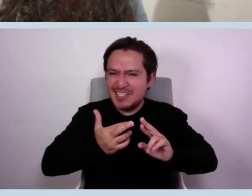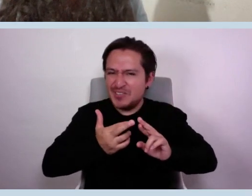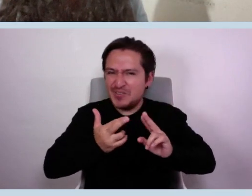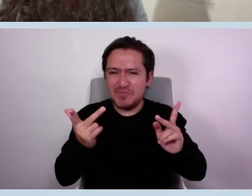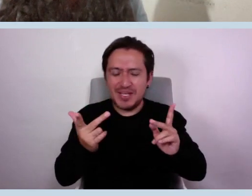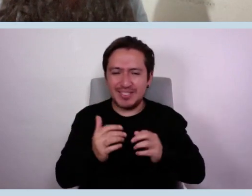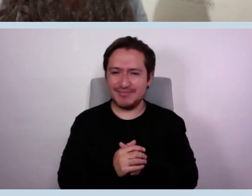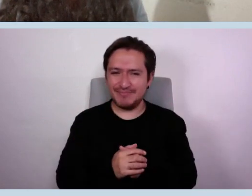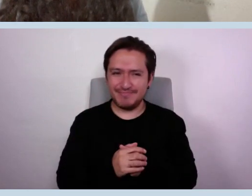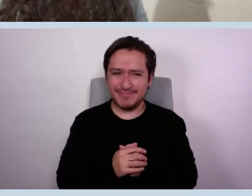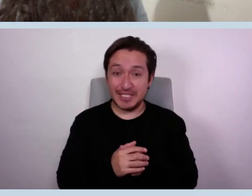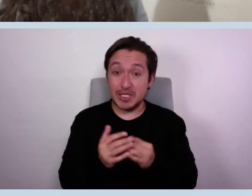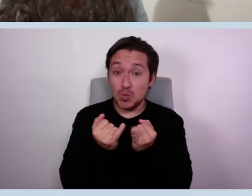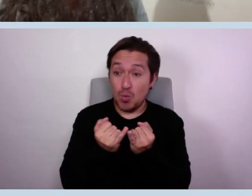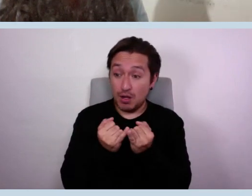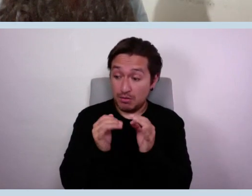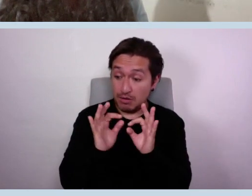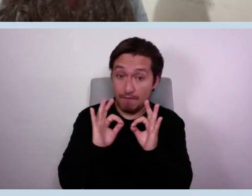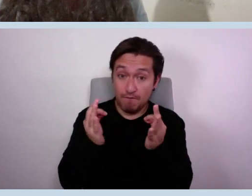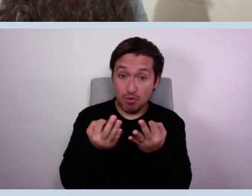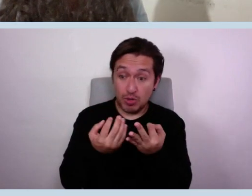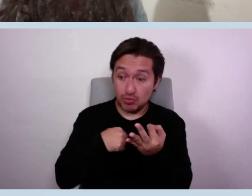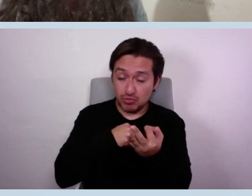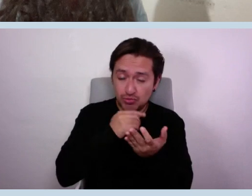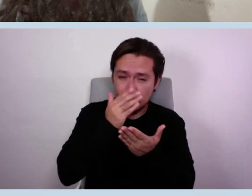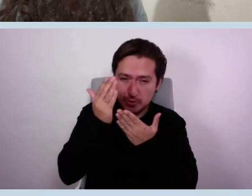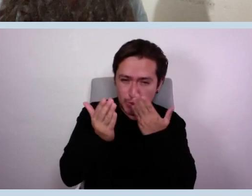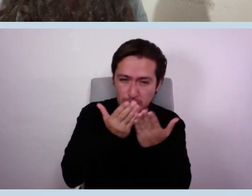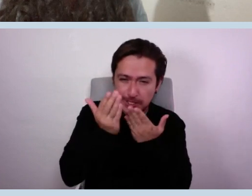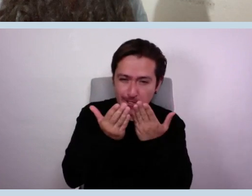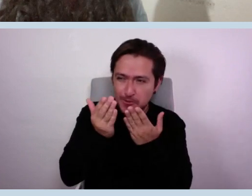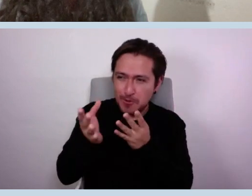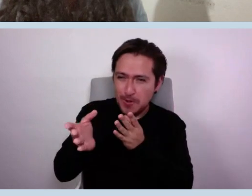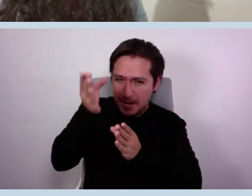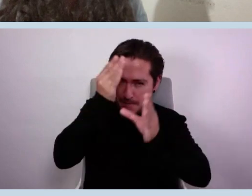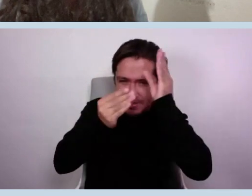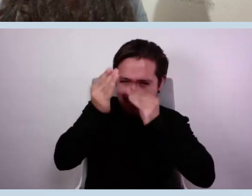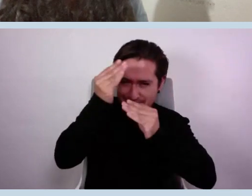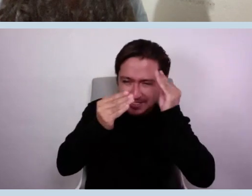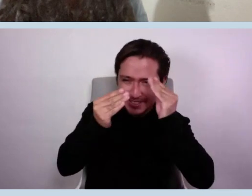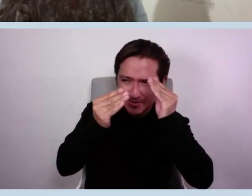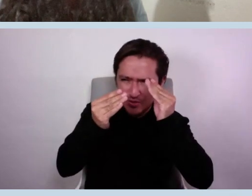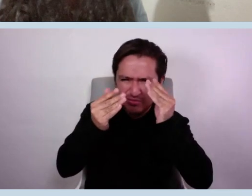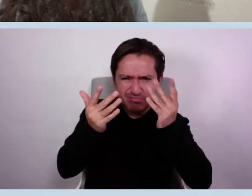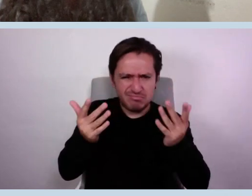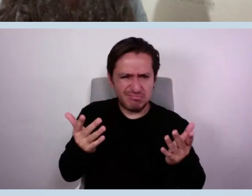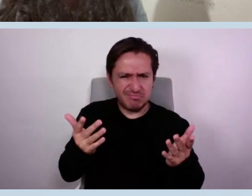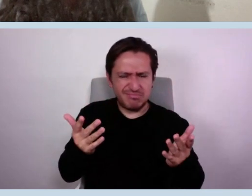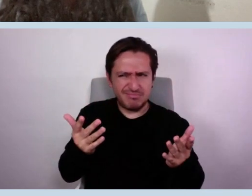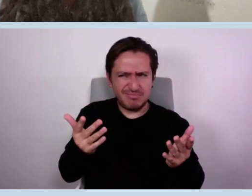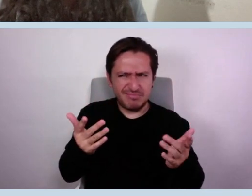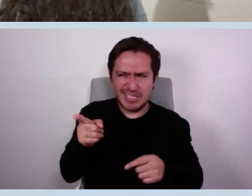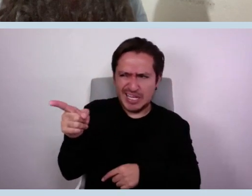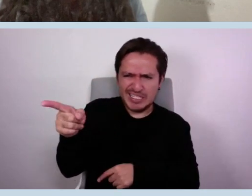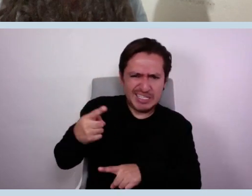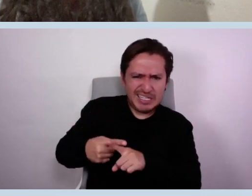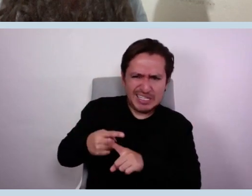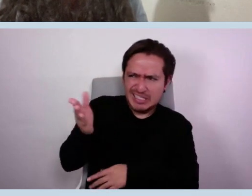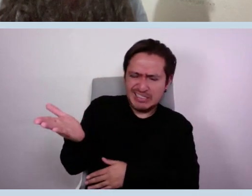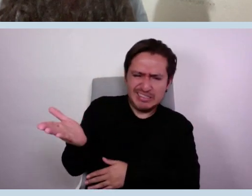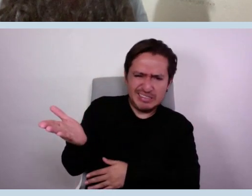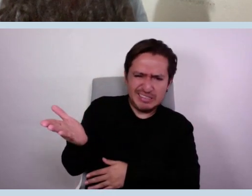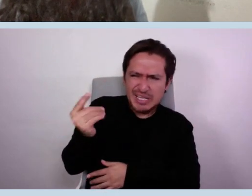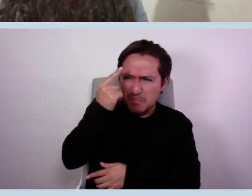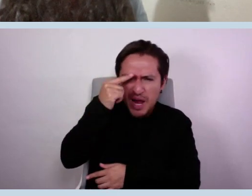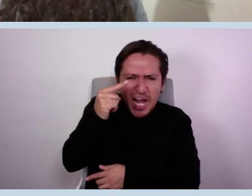estamos estudiando y de verdad preguntarnos cómo estamos estudiando A quiénes para qué desde dónde